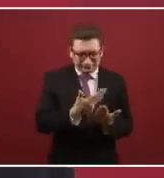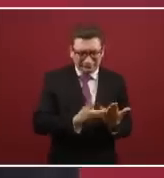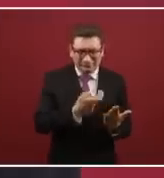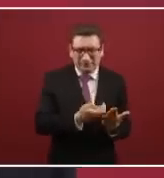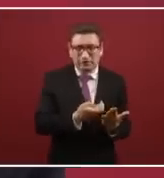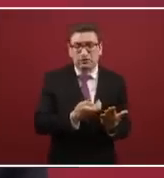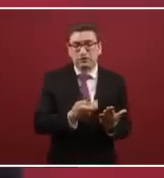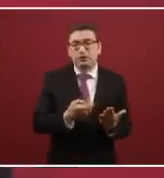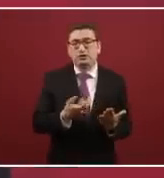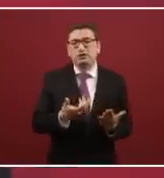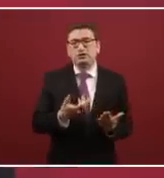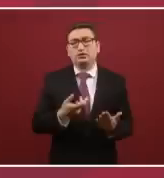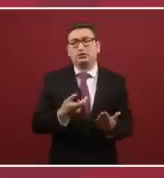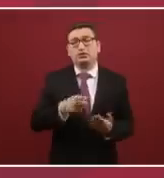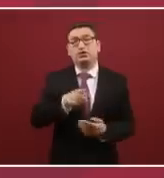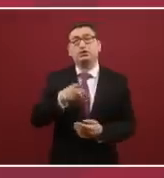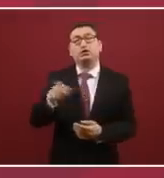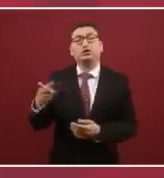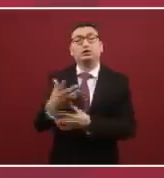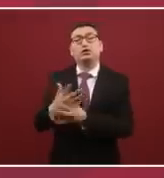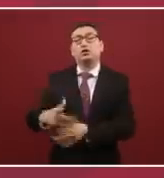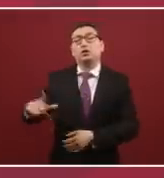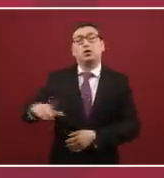y que era un gran negocio.